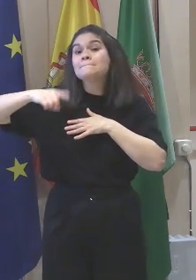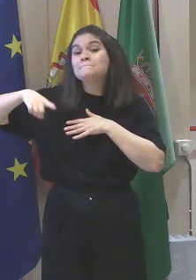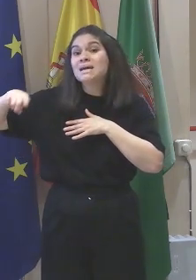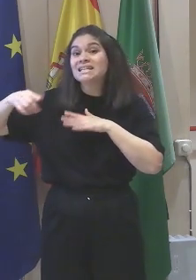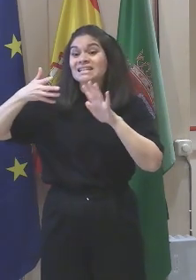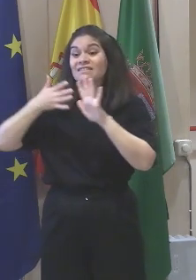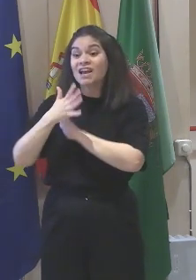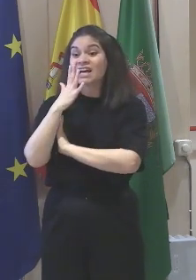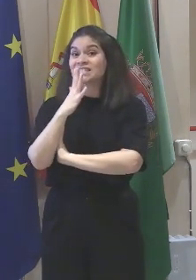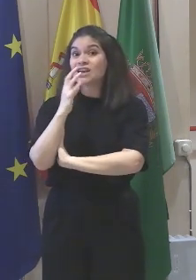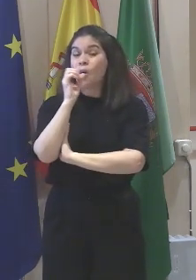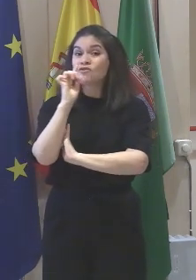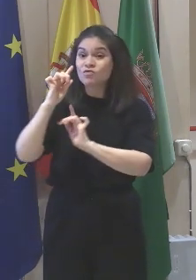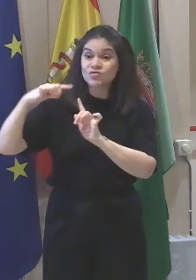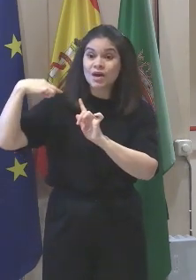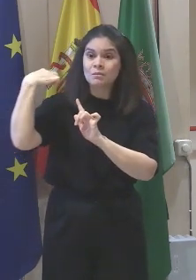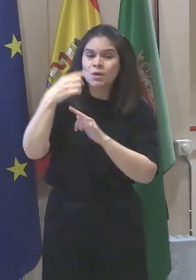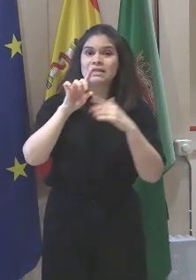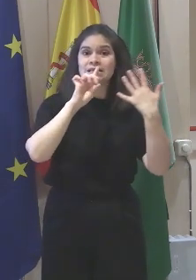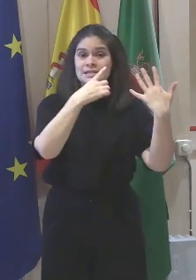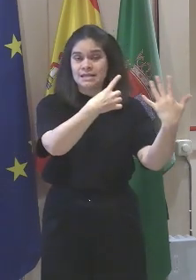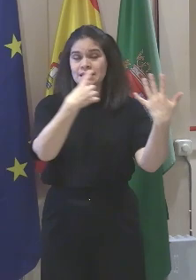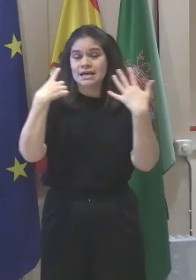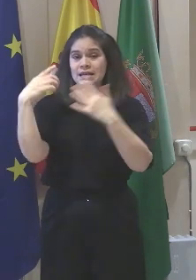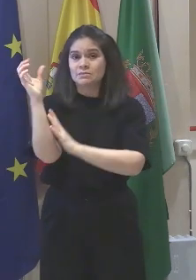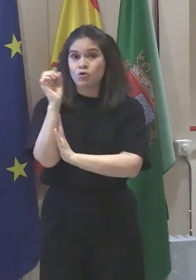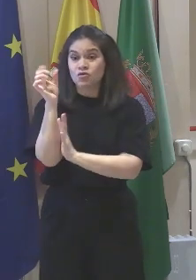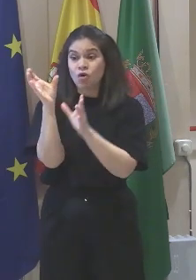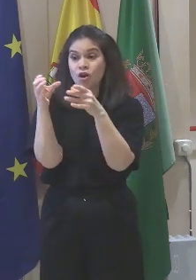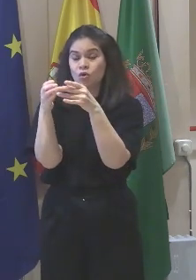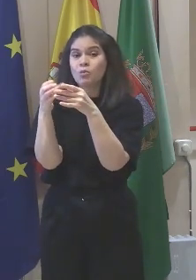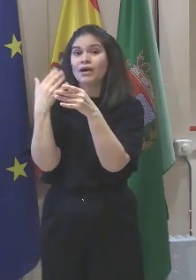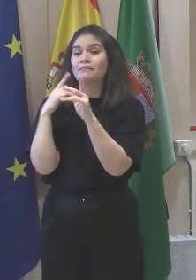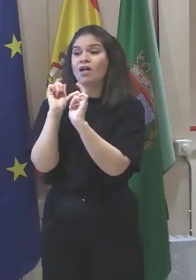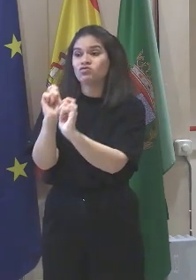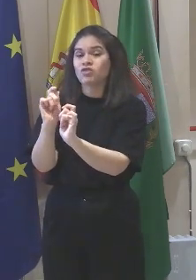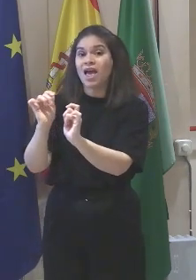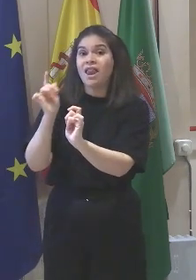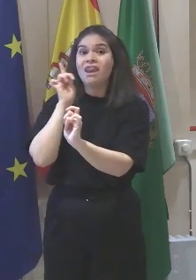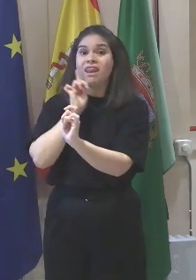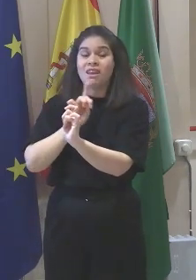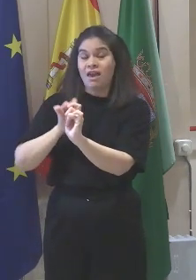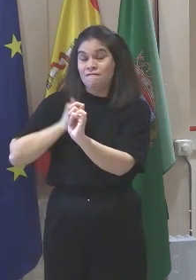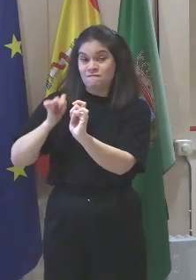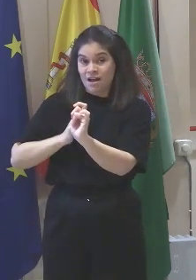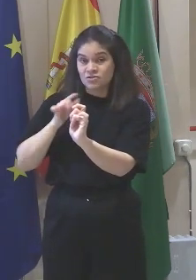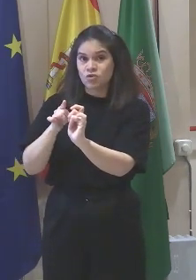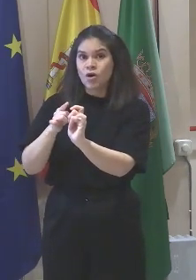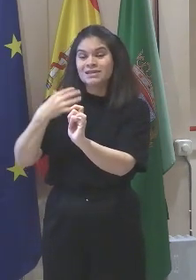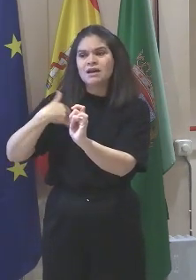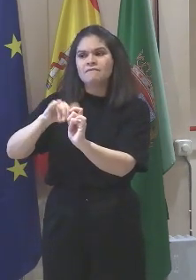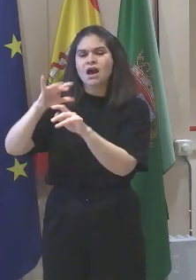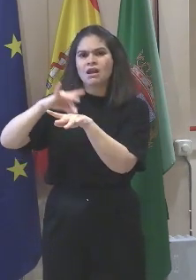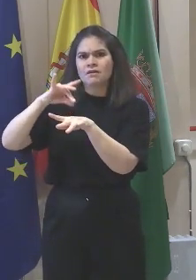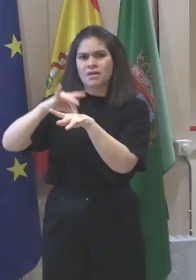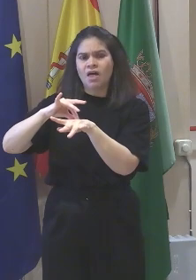después, el 72% del grupo que había recibido el placebo ya tenían la enfermedad, solo el 43%